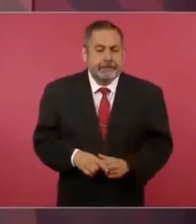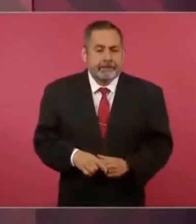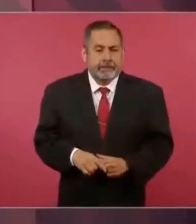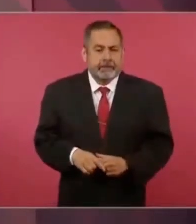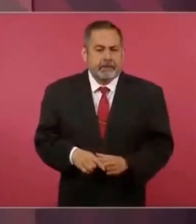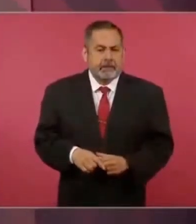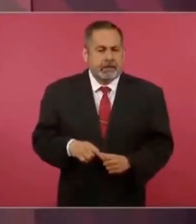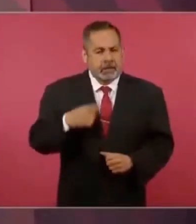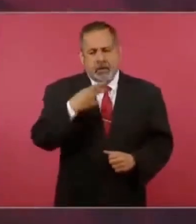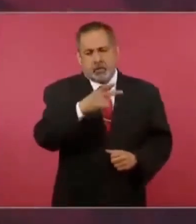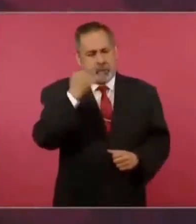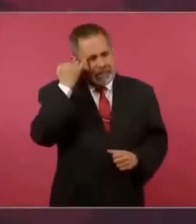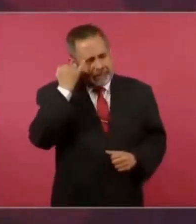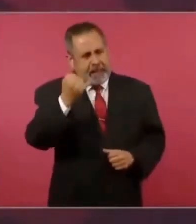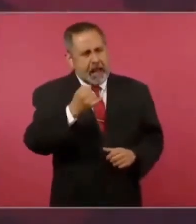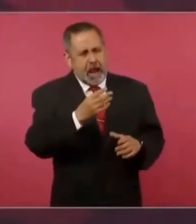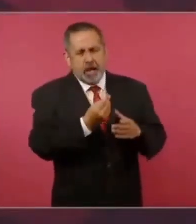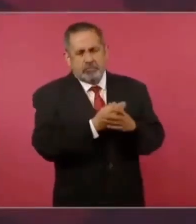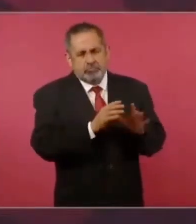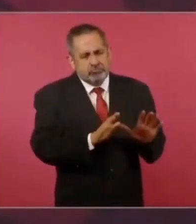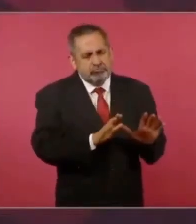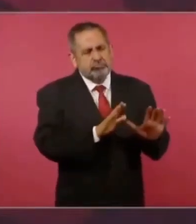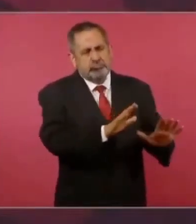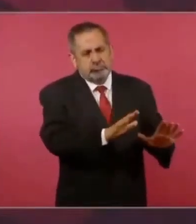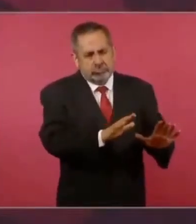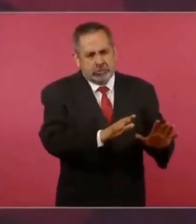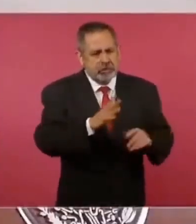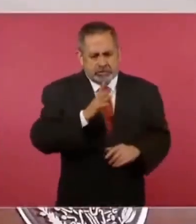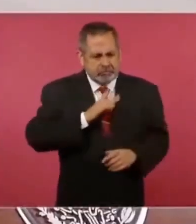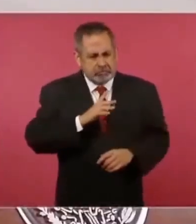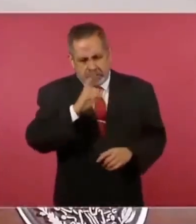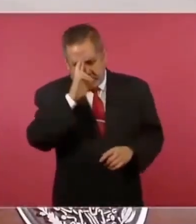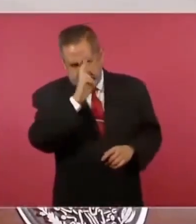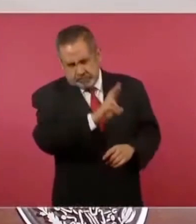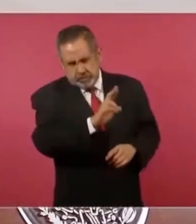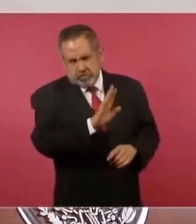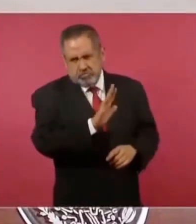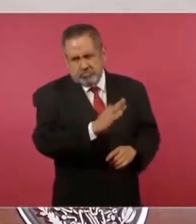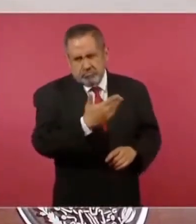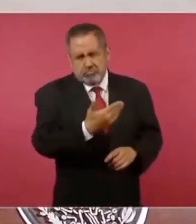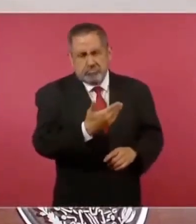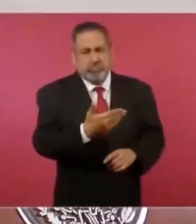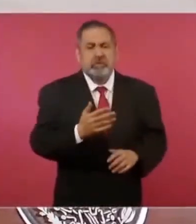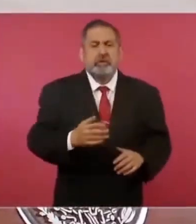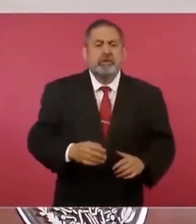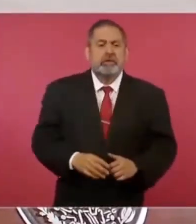una postura que respetamos mucho,